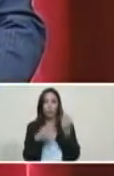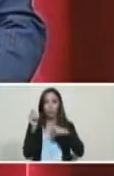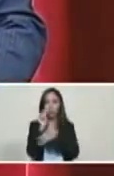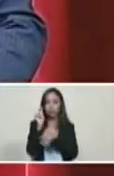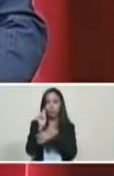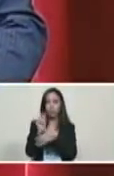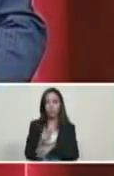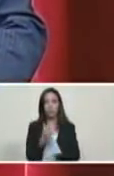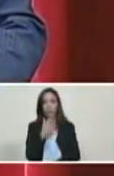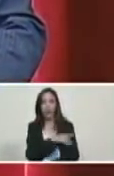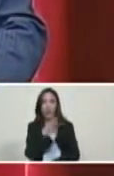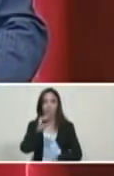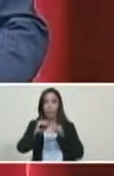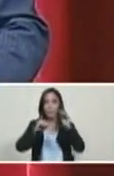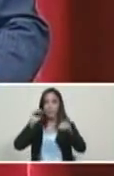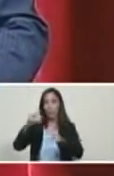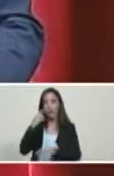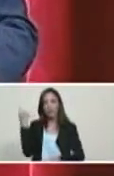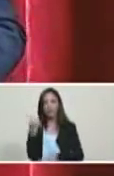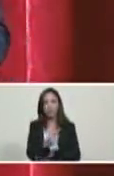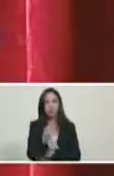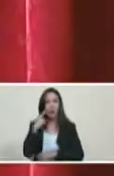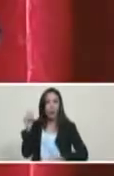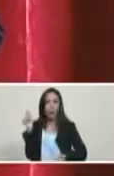Los llamó uno por uno, los amenazó.